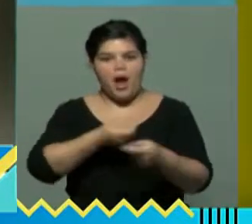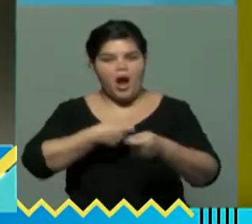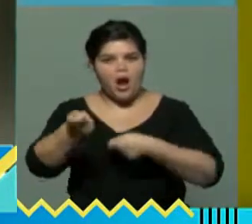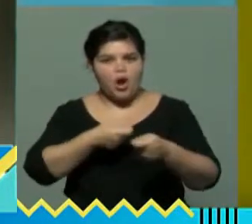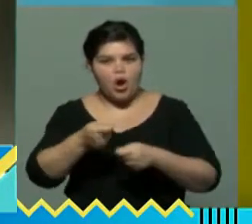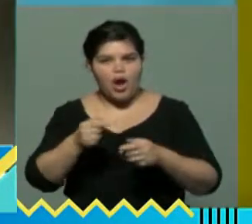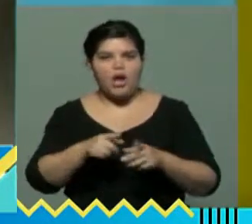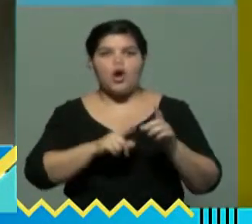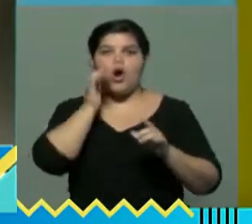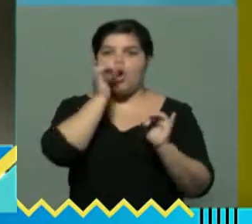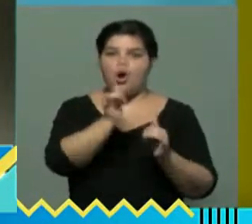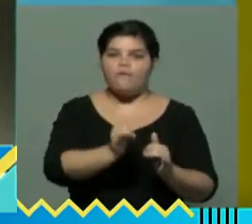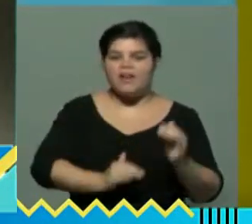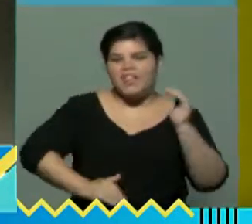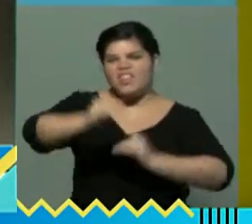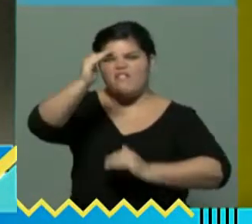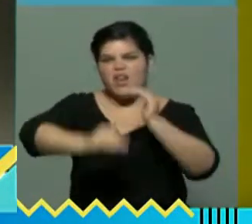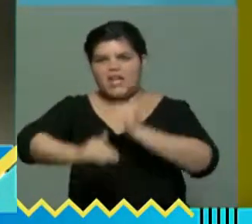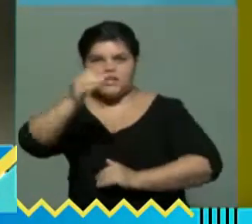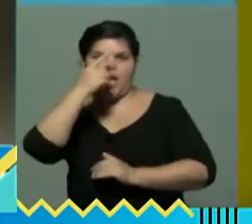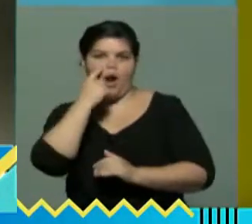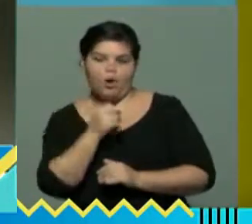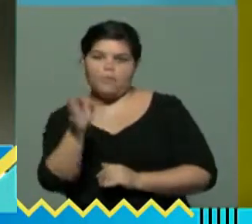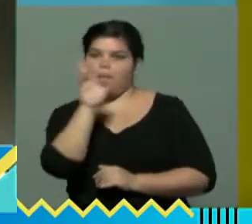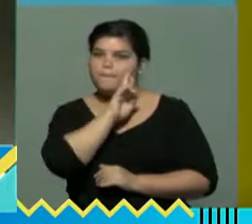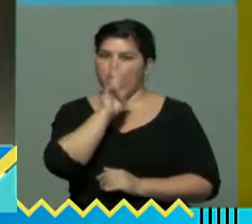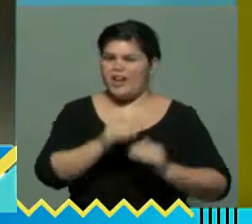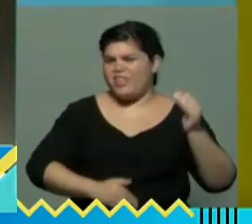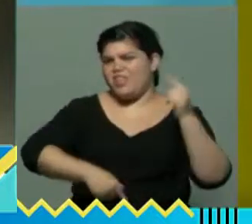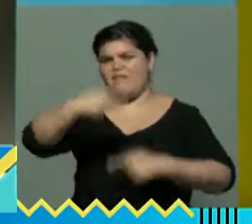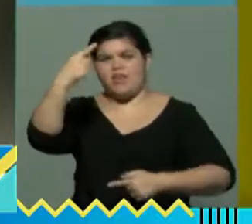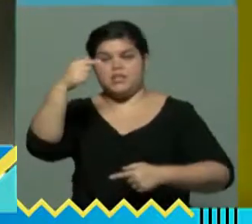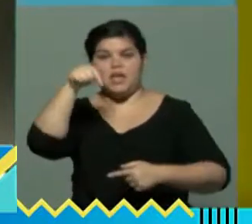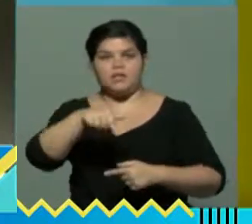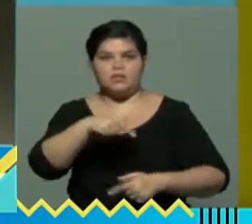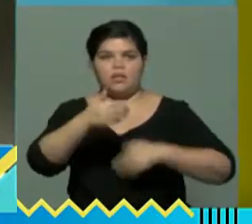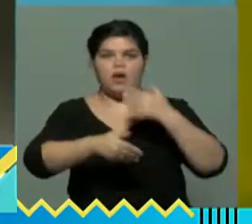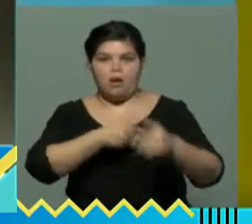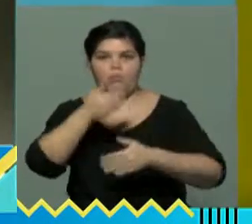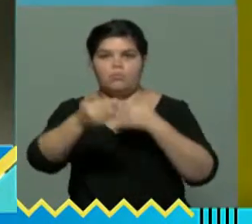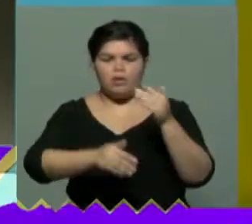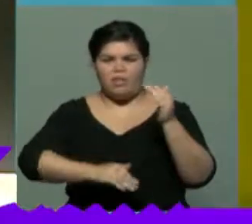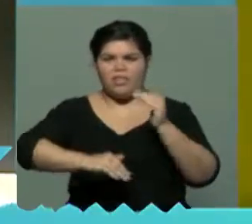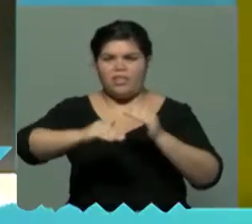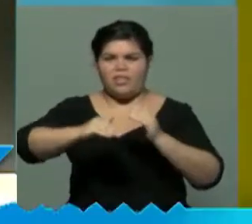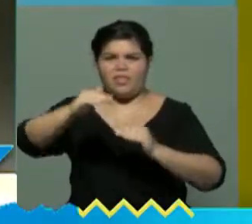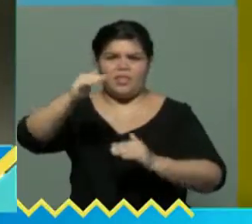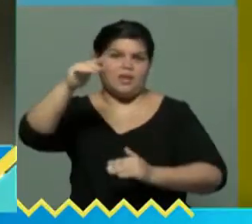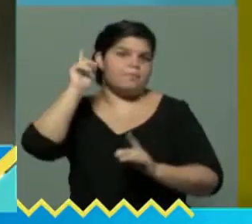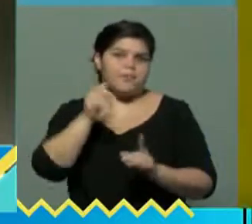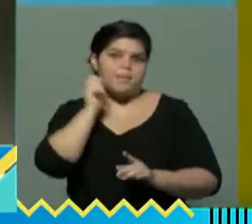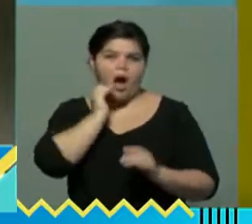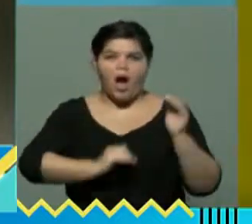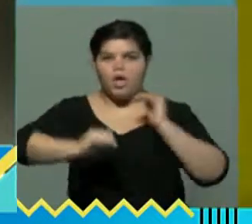observan disparidades entre hombres y mujeres que incrementan esa desigualdad a medida que transitan hacia la edad adulta.